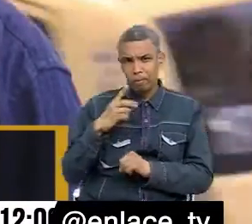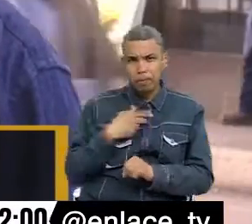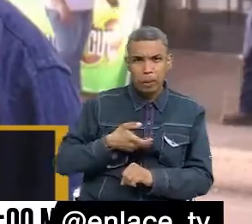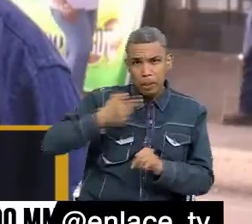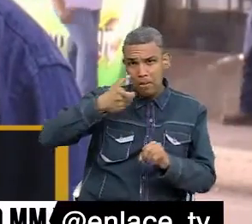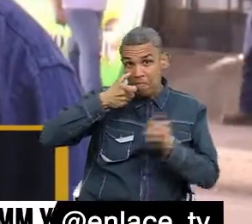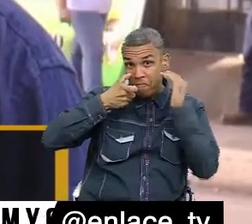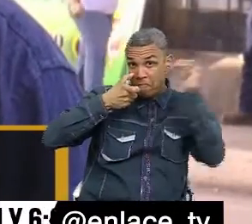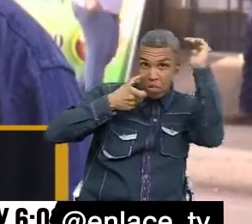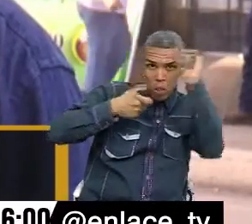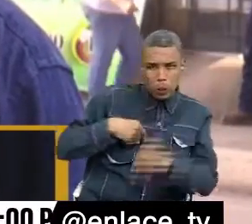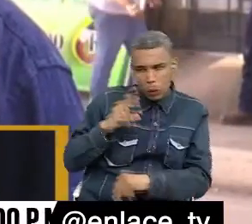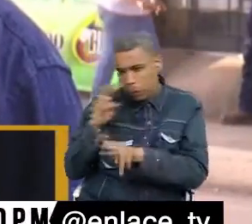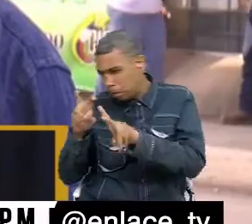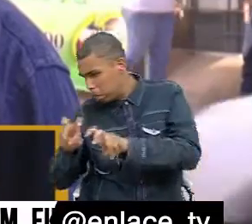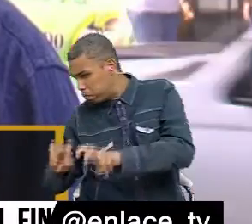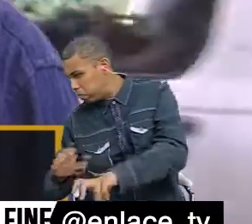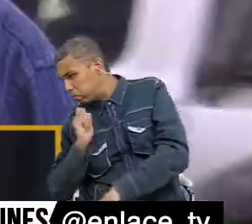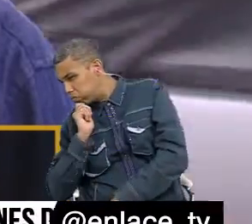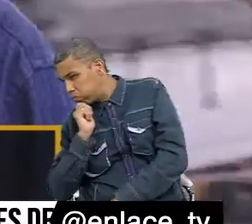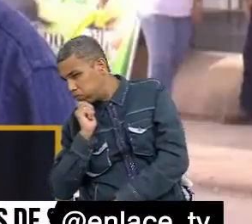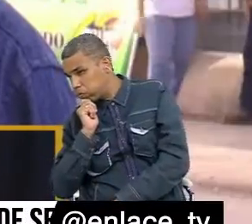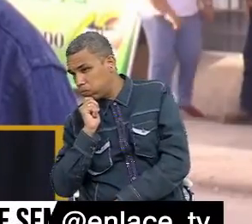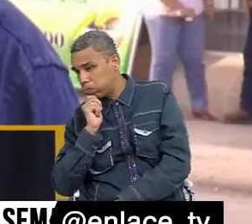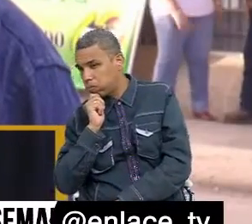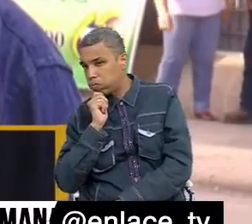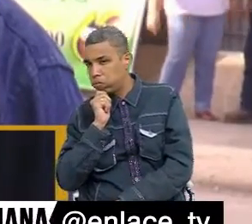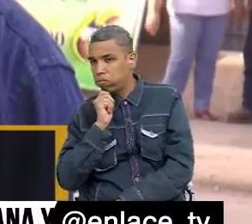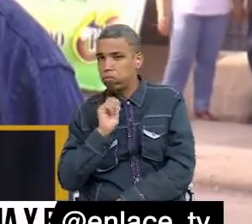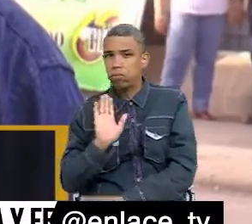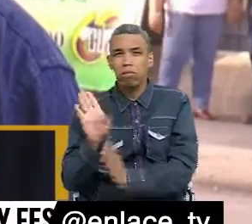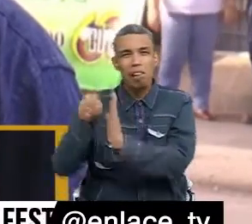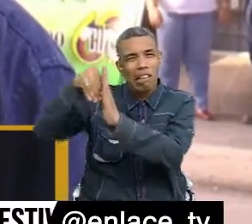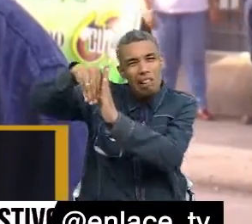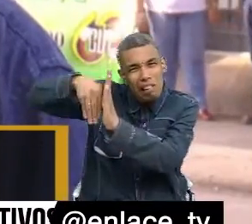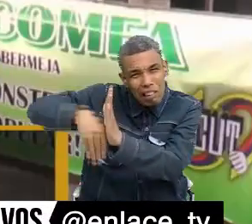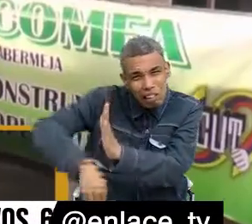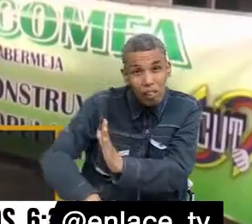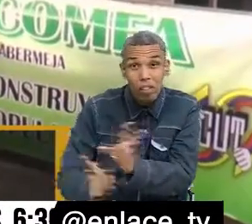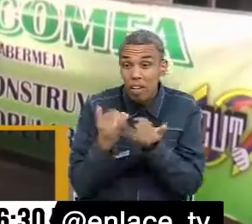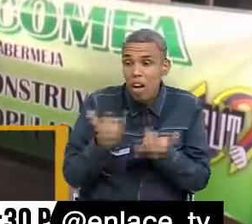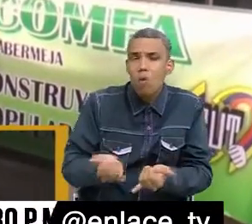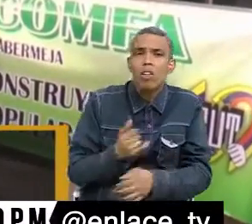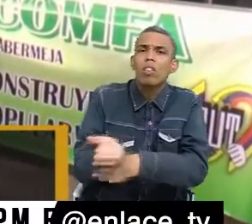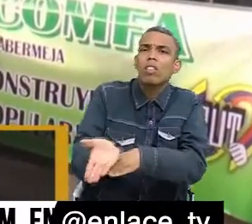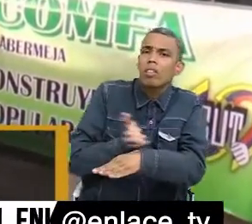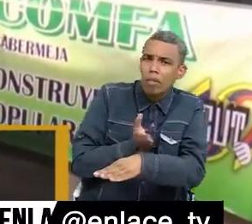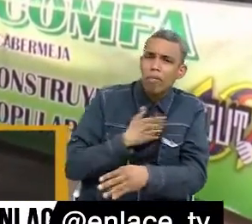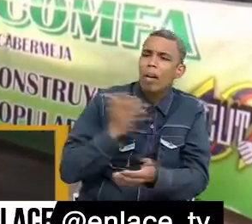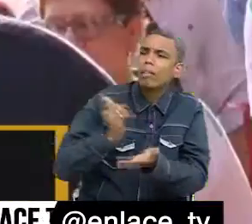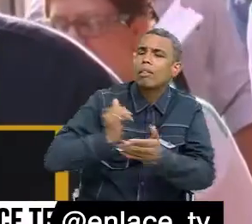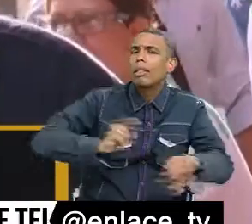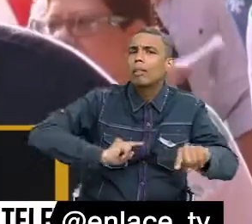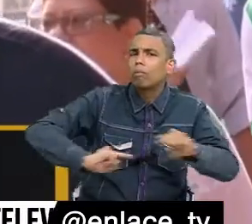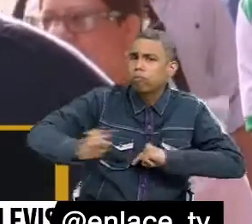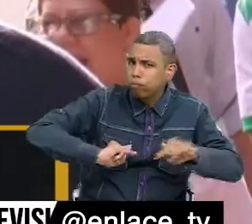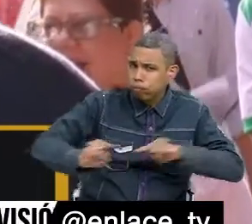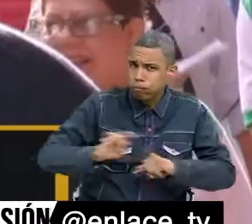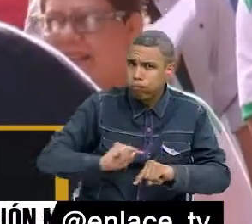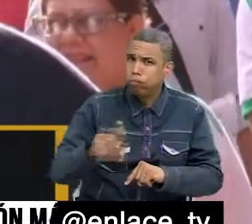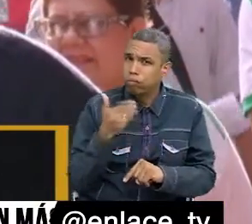como la cogió, en buenos estados financieros y que nos la devuelva sana, saneada. El plantón se da previo a la Asamblea de Empresarios de la